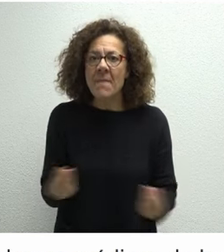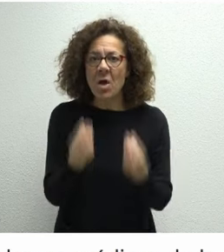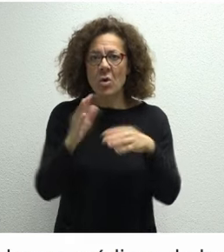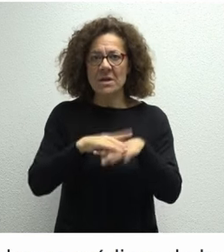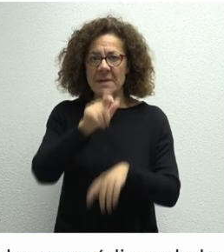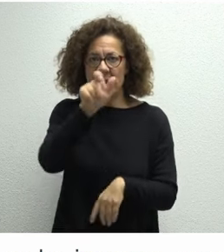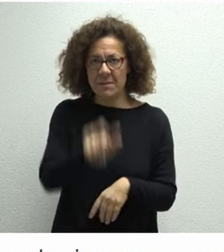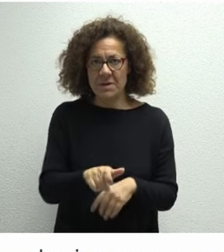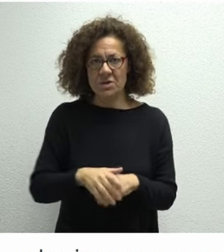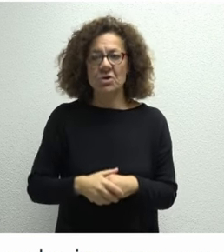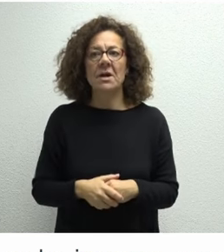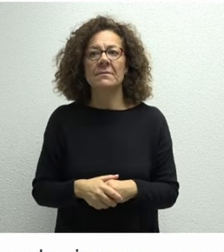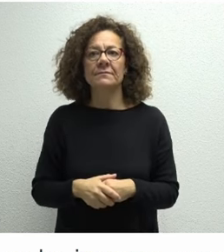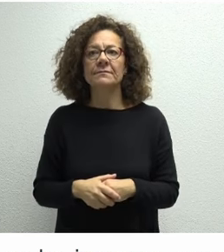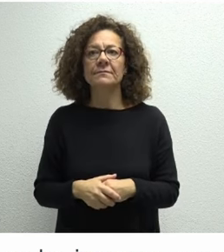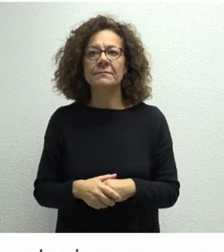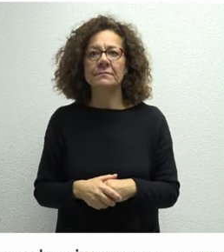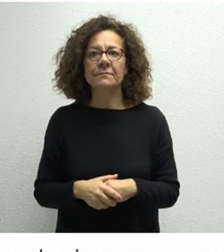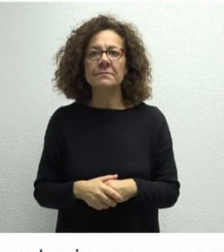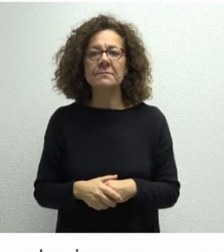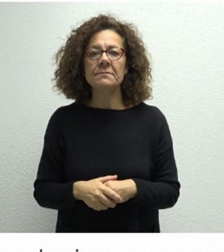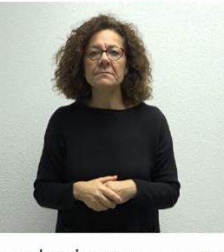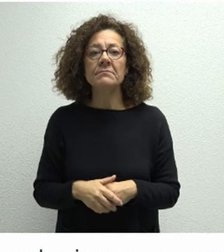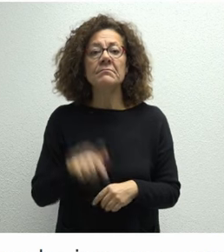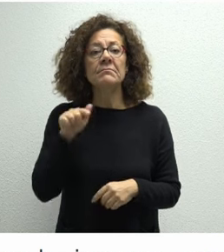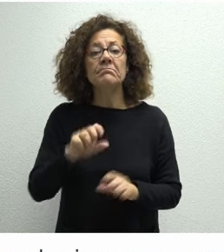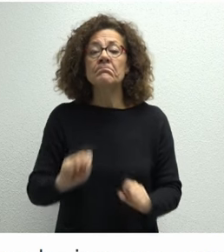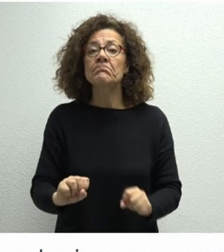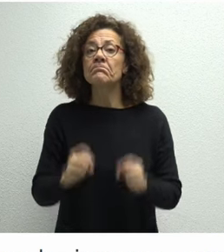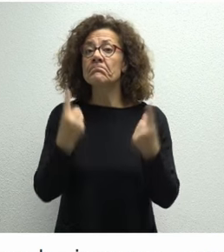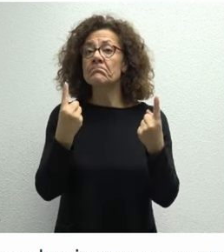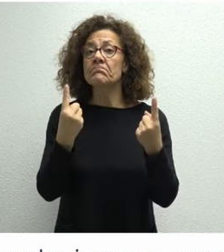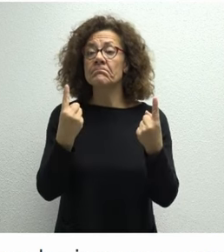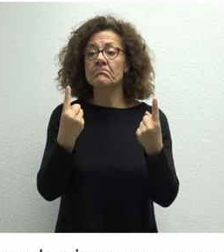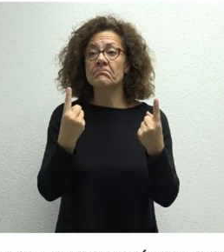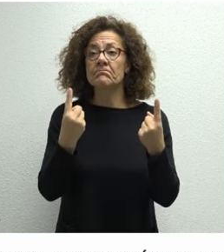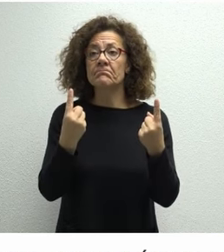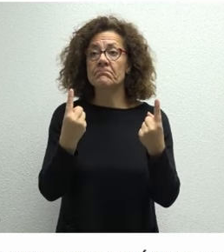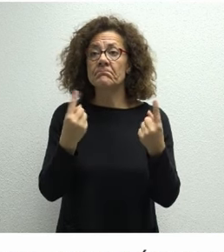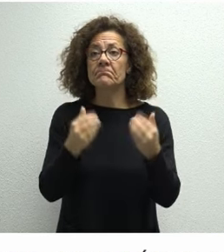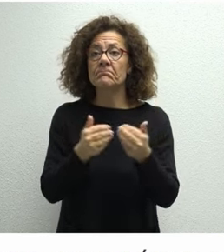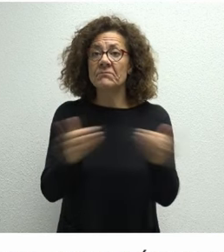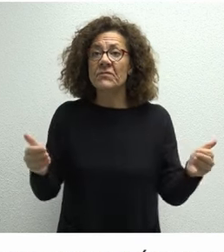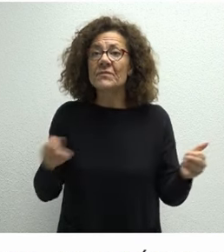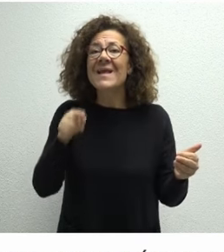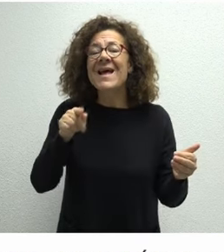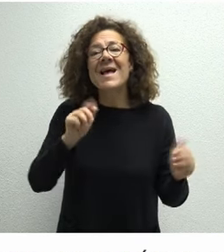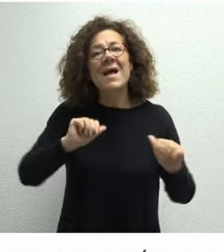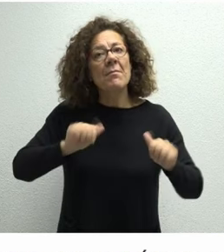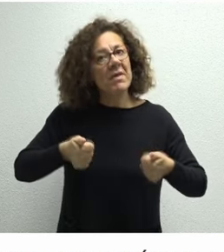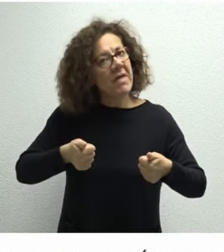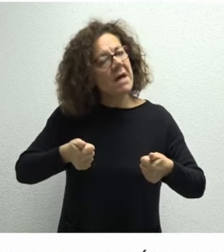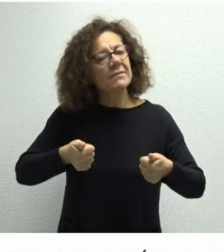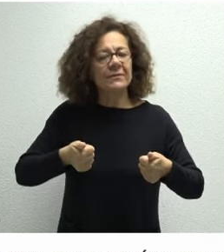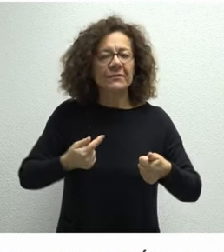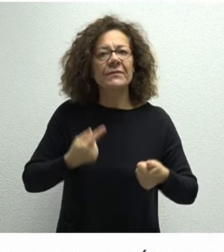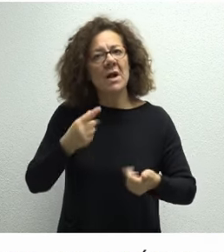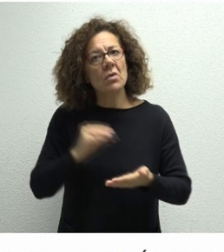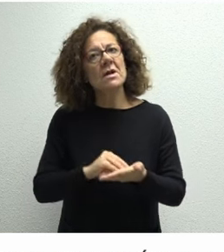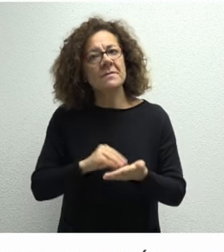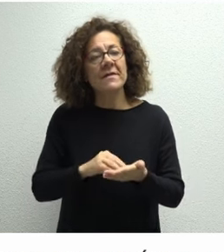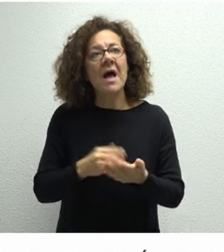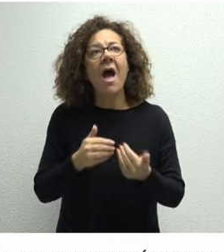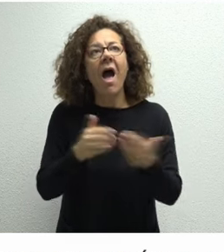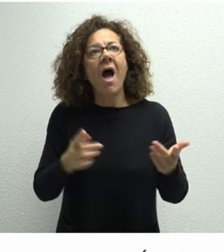persona eh esas primeras veces eh bueno abrir esas puertas eh fue algunas